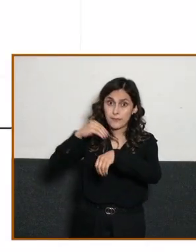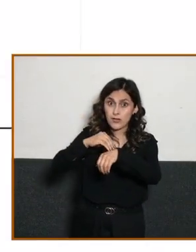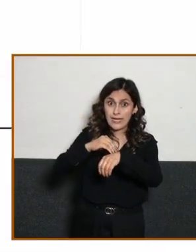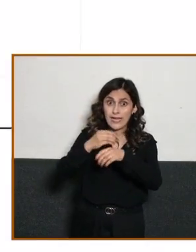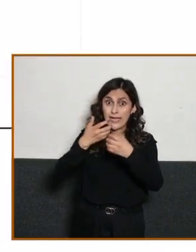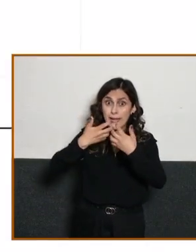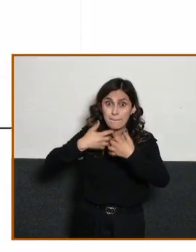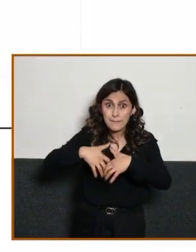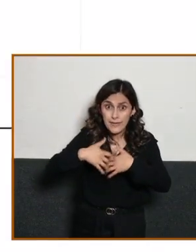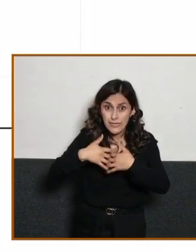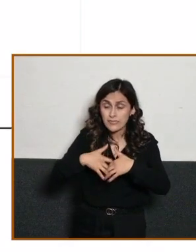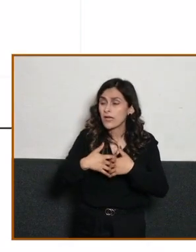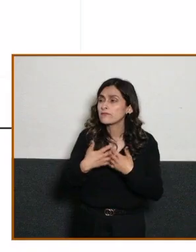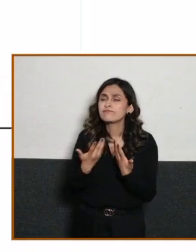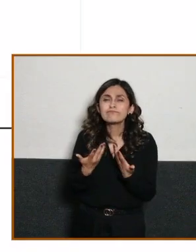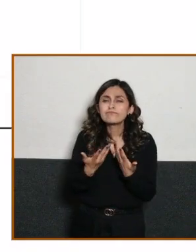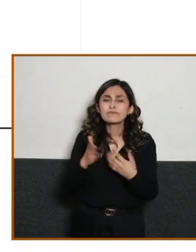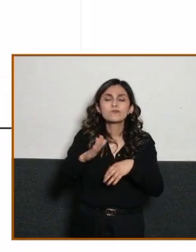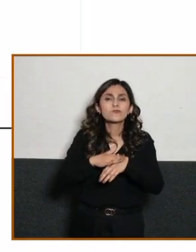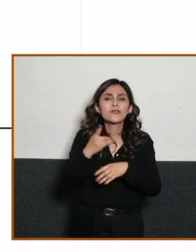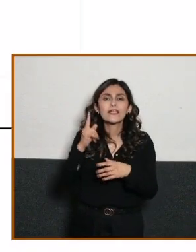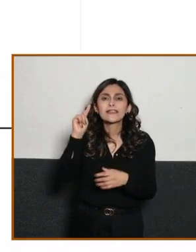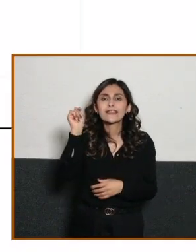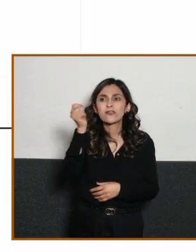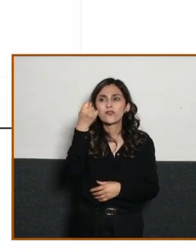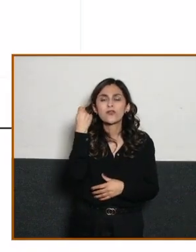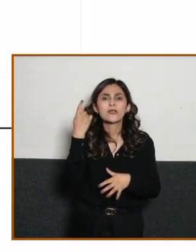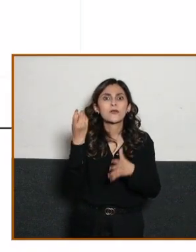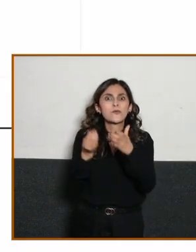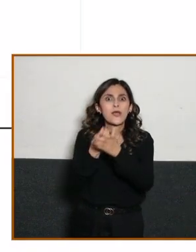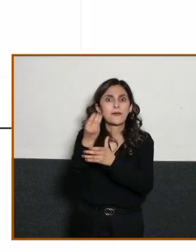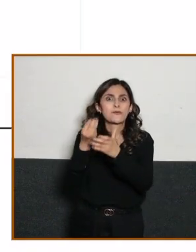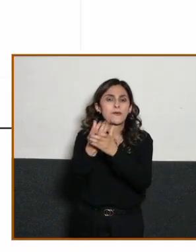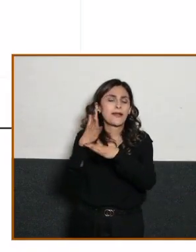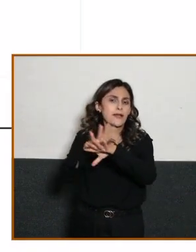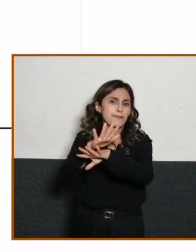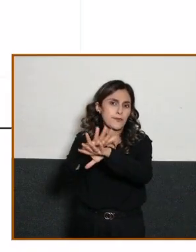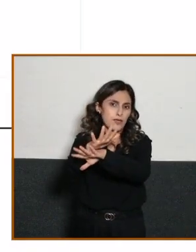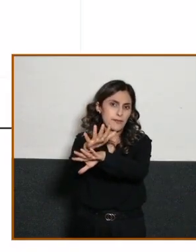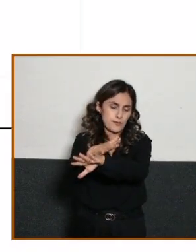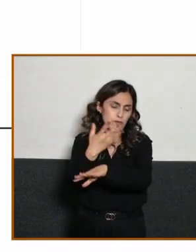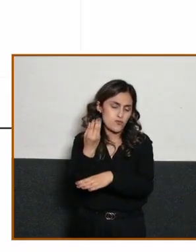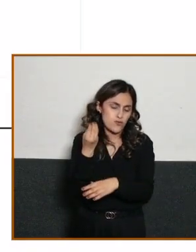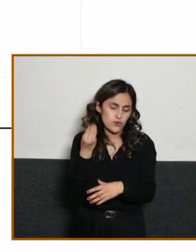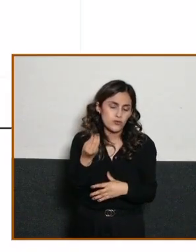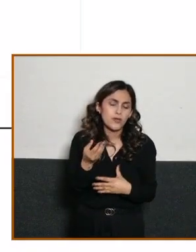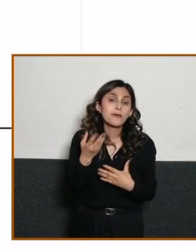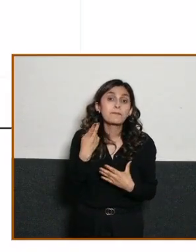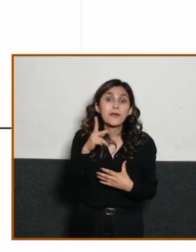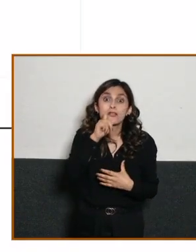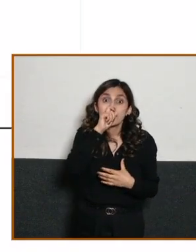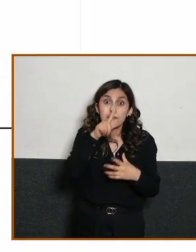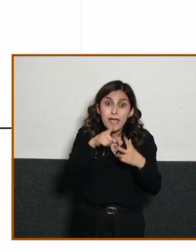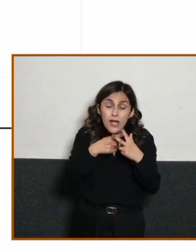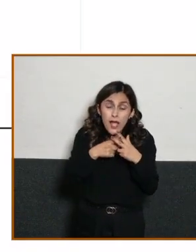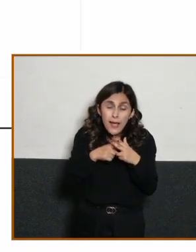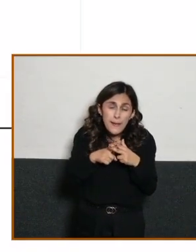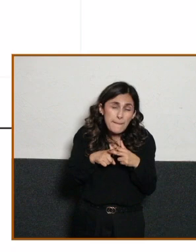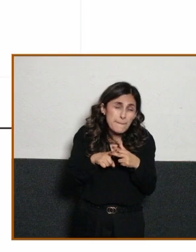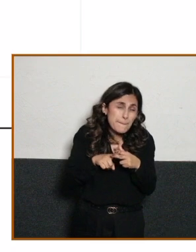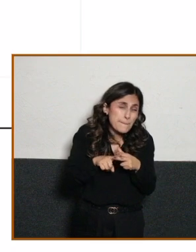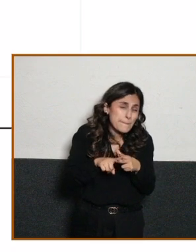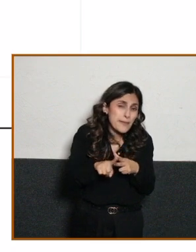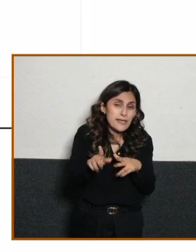lo menos no es tan claro porque la tecnología es muy nueva y está cambiando mucho. Y también una cosa que empieza a cambiar, pero no es tan fácil,